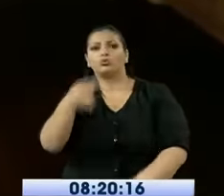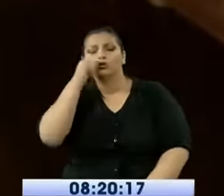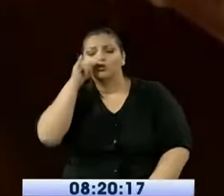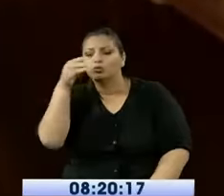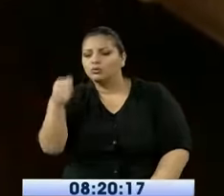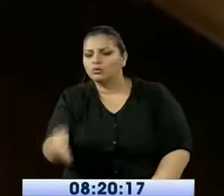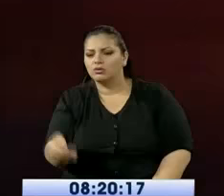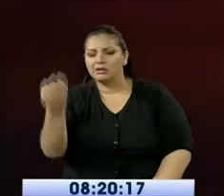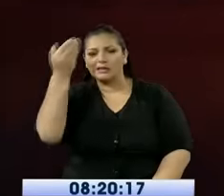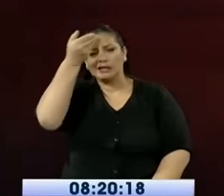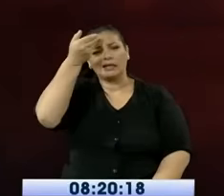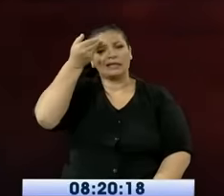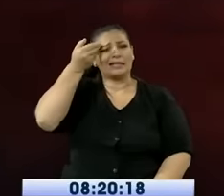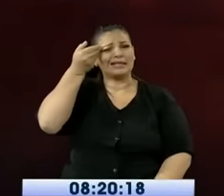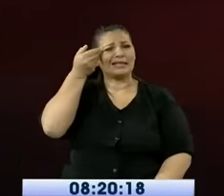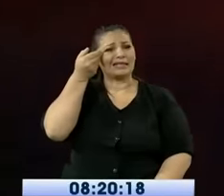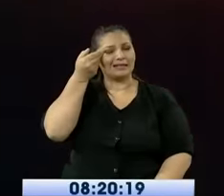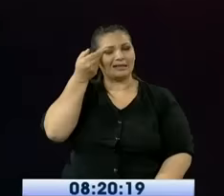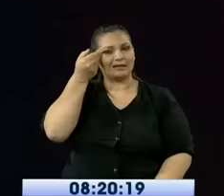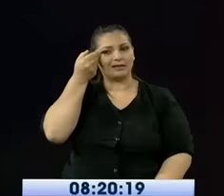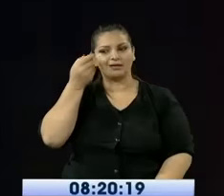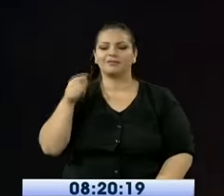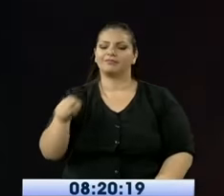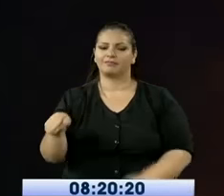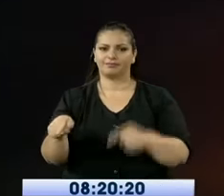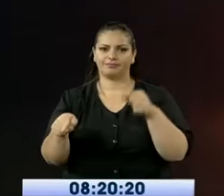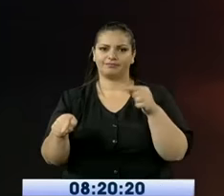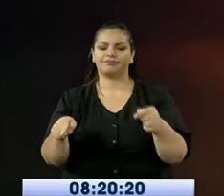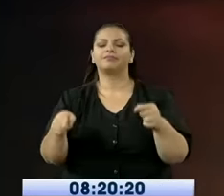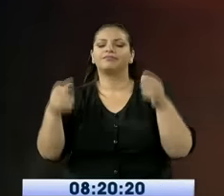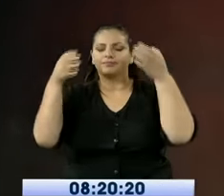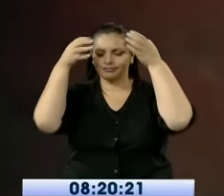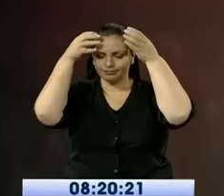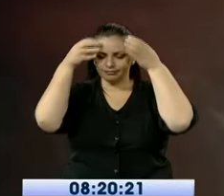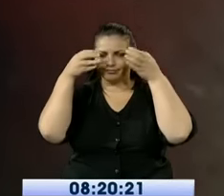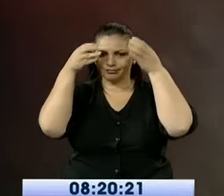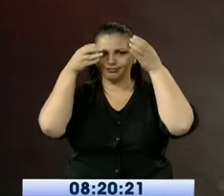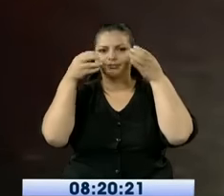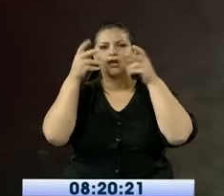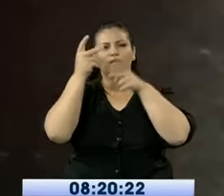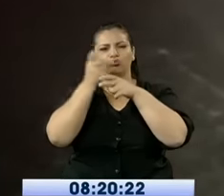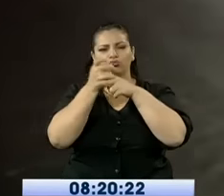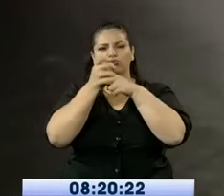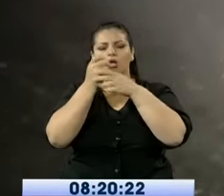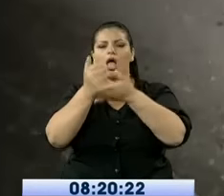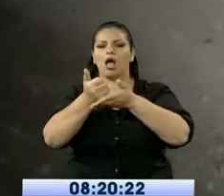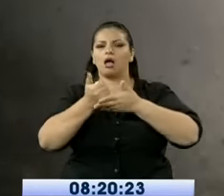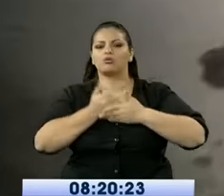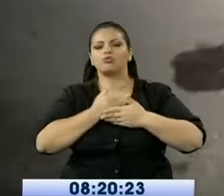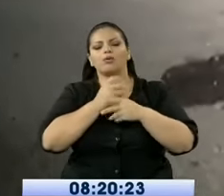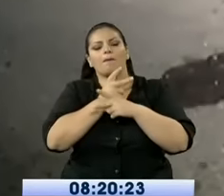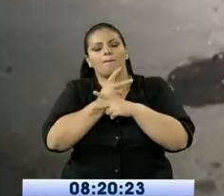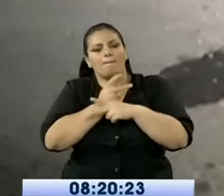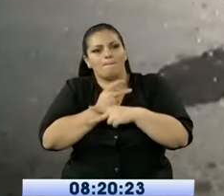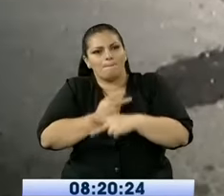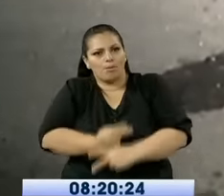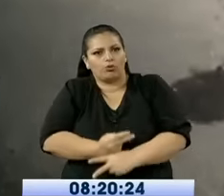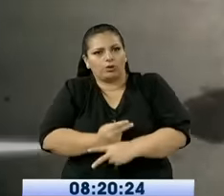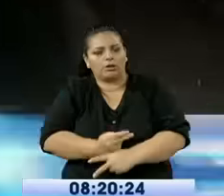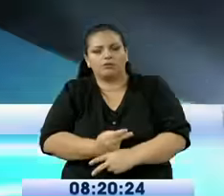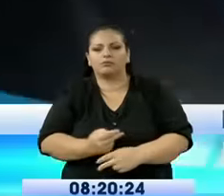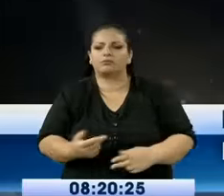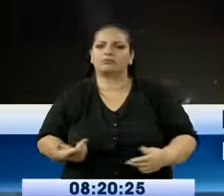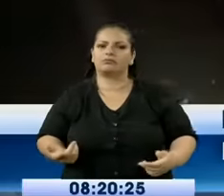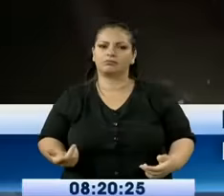salud. Afortunadamente, ambos llevaban puesto el casco de protección, que no es de adorno, sino justamente